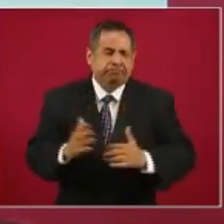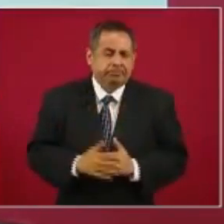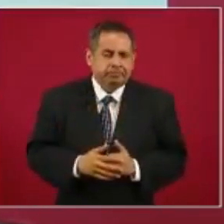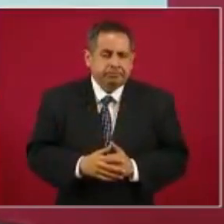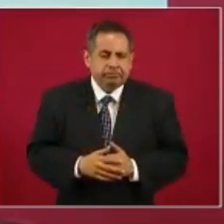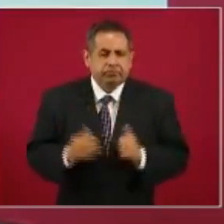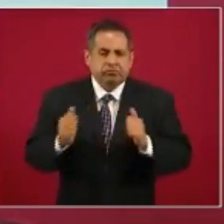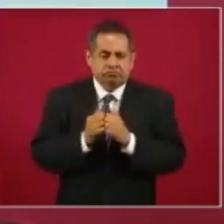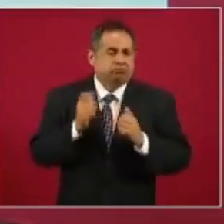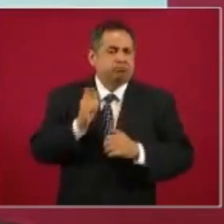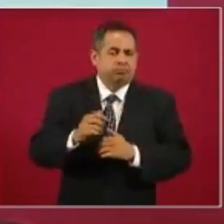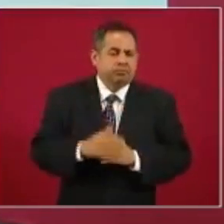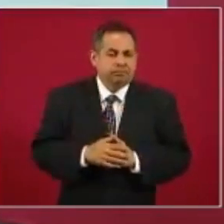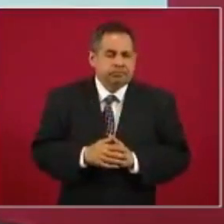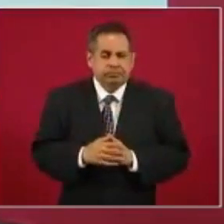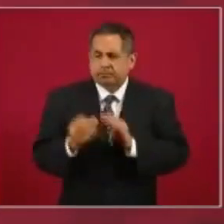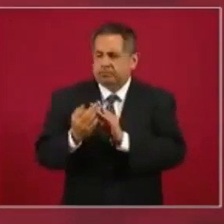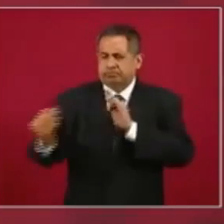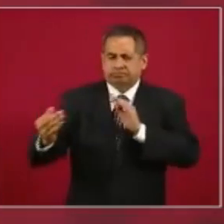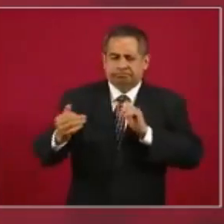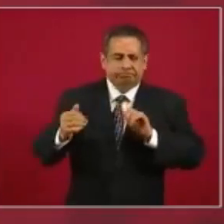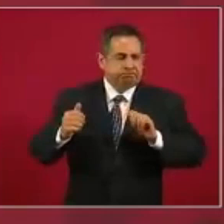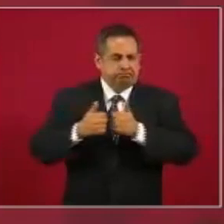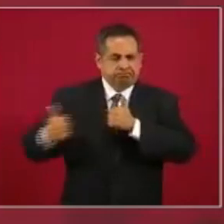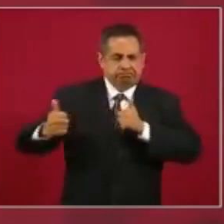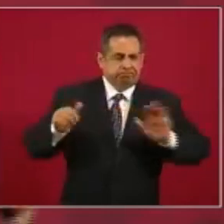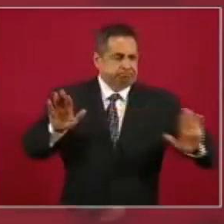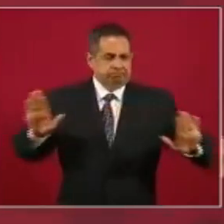con la distancia